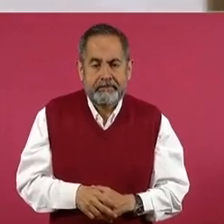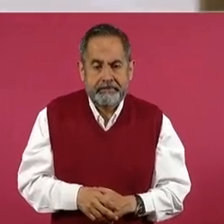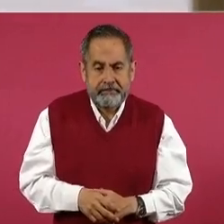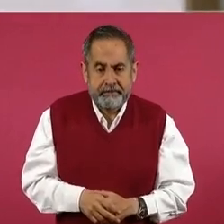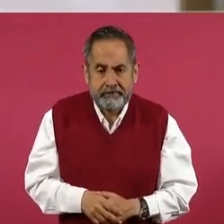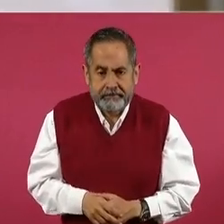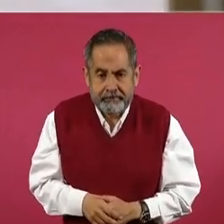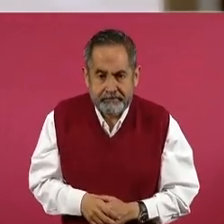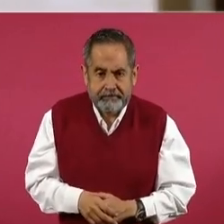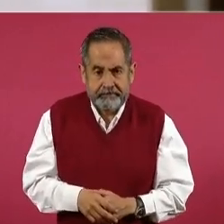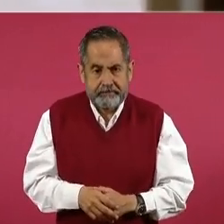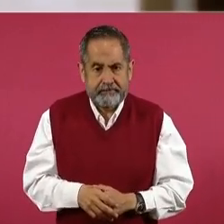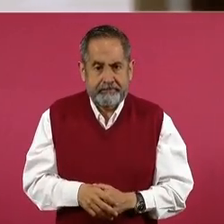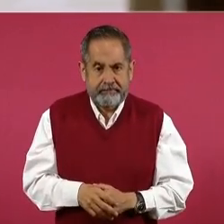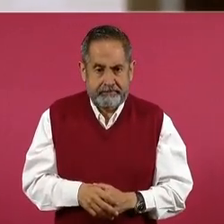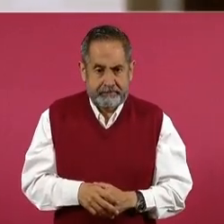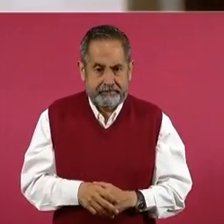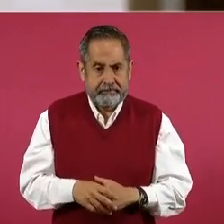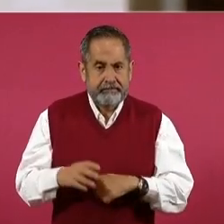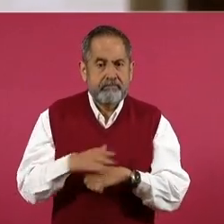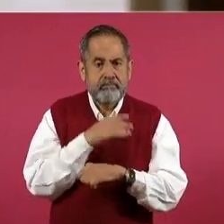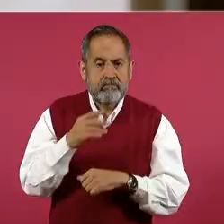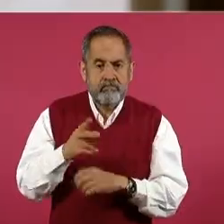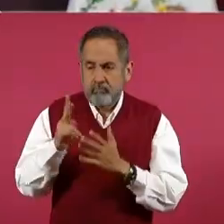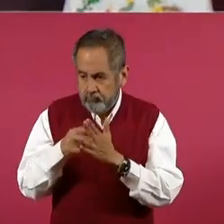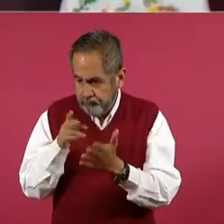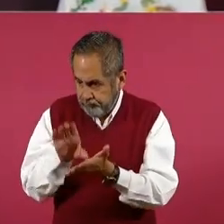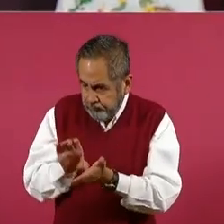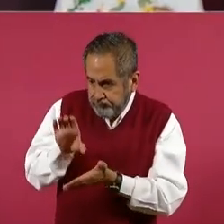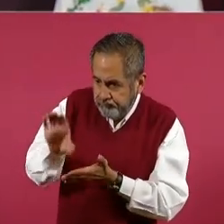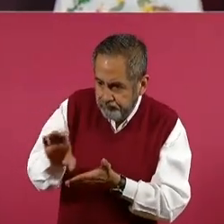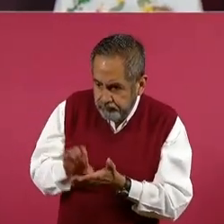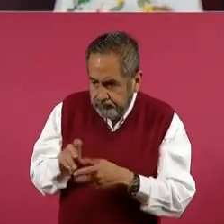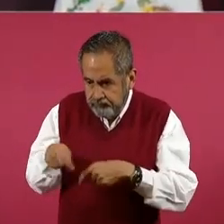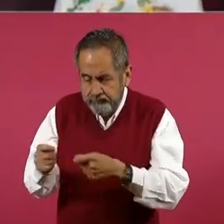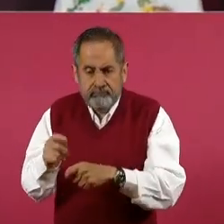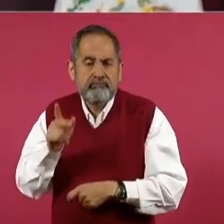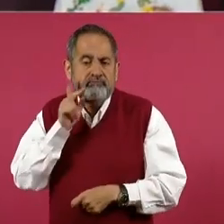no se volvió a invertir en Pemex,